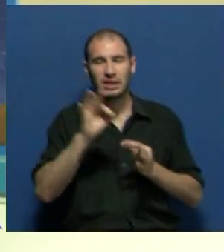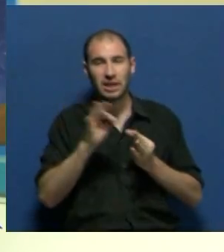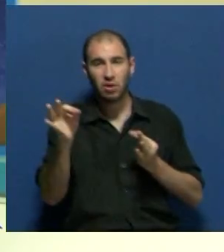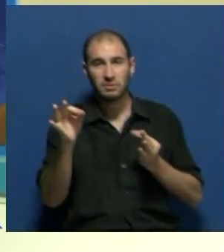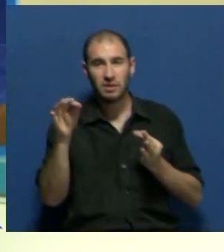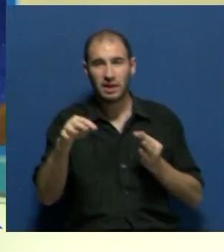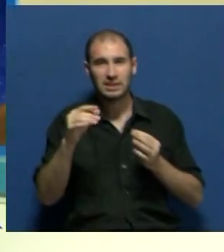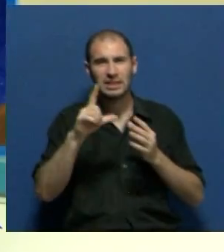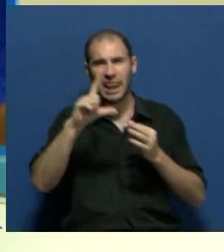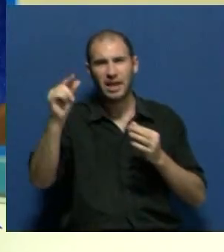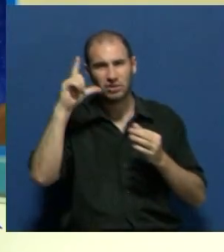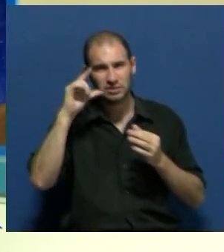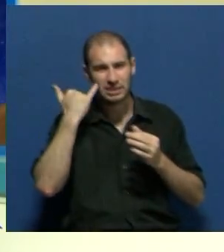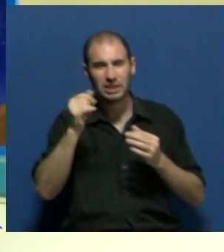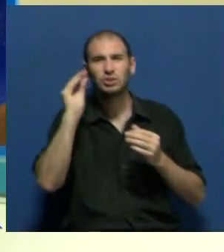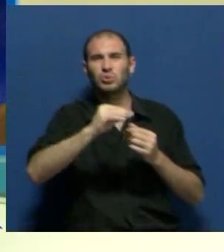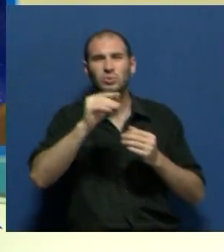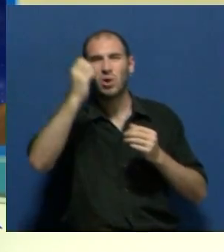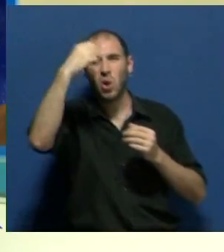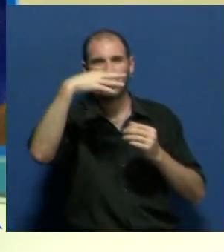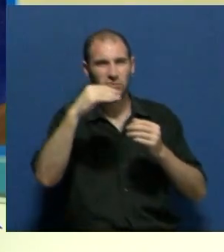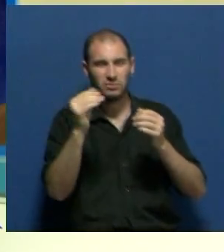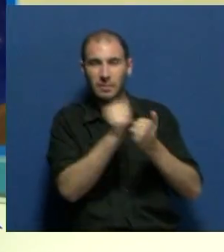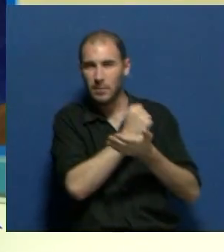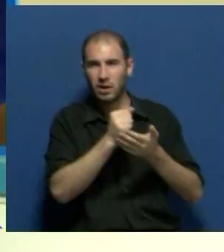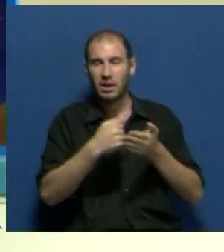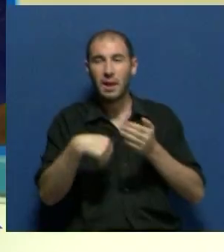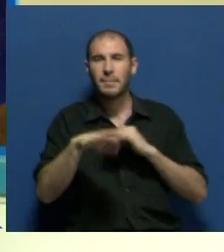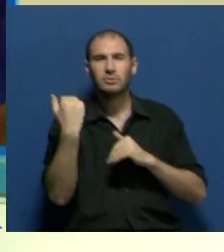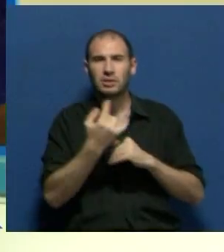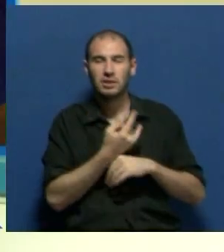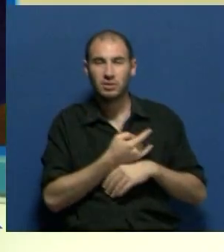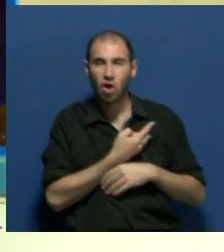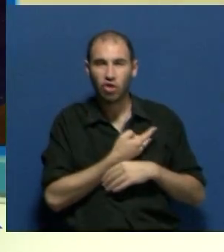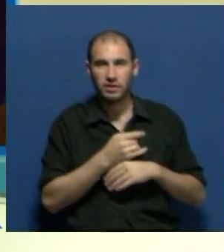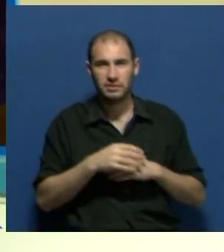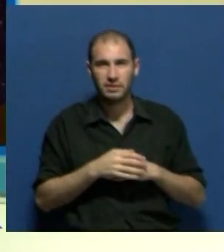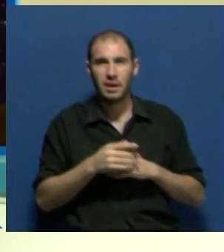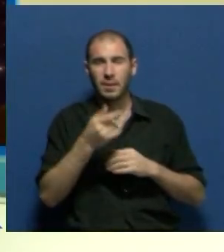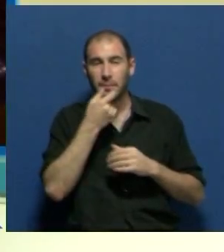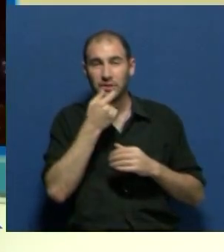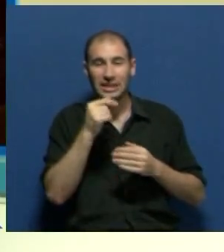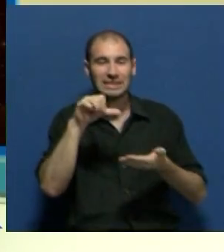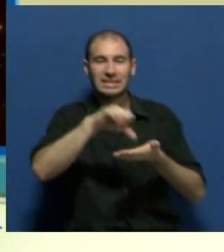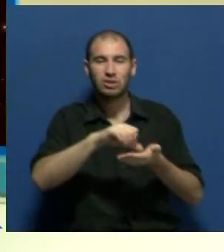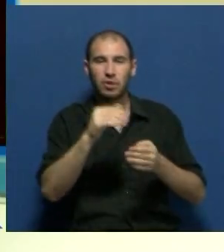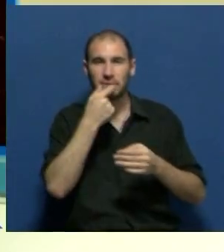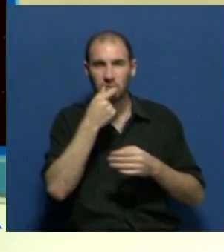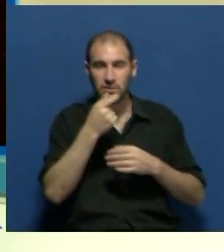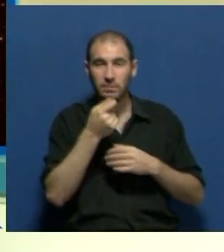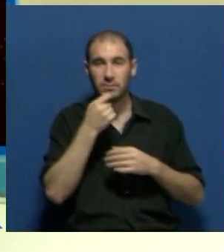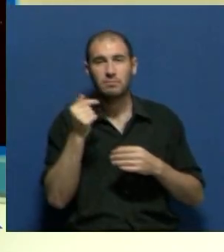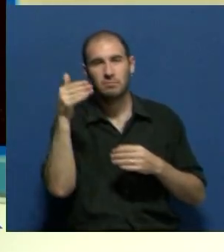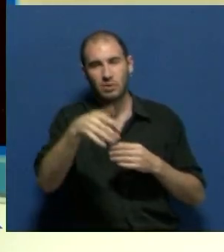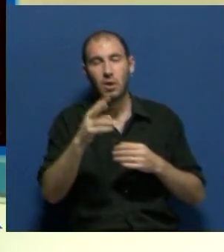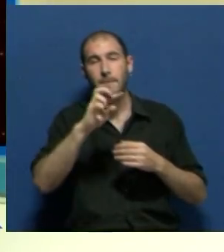ya estamos alejados de una contaminación lumínica importante. La más importante de todas es el Mendoza y Gran Mendoza. Entonces, si yo me